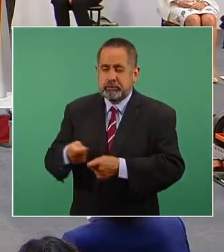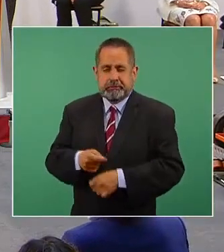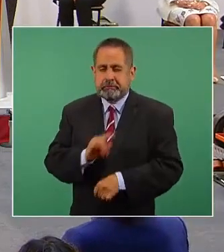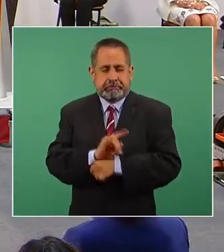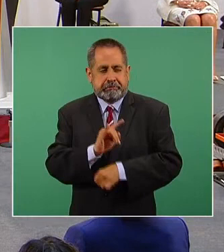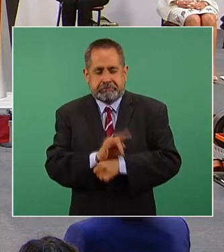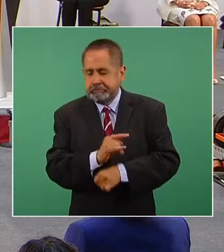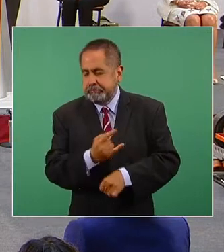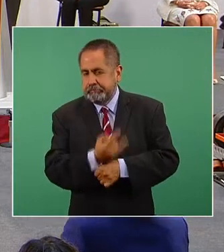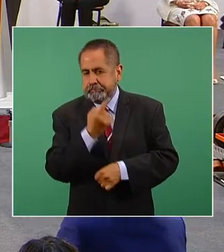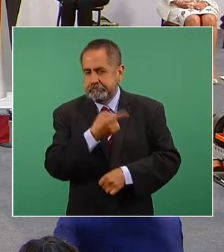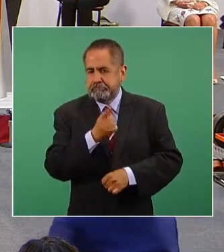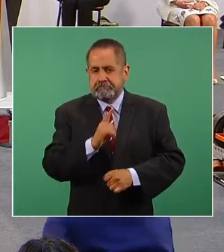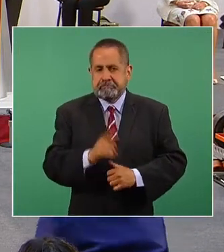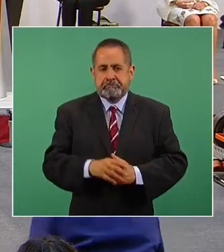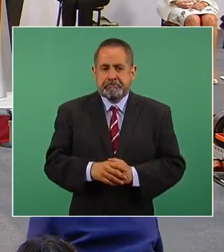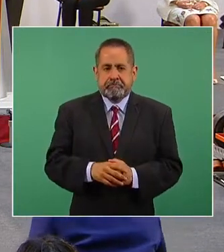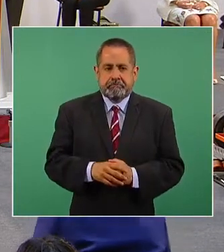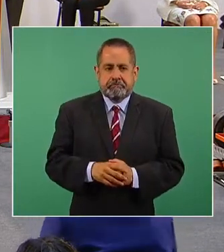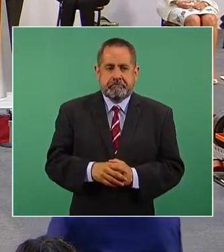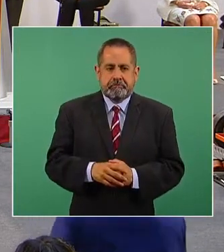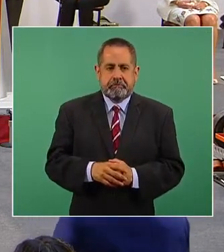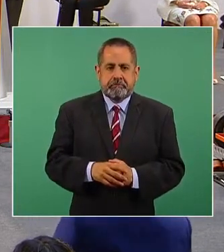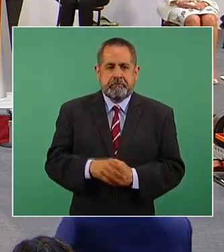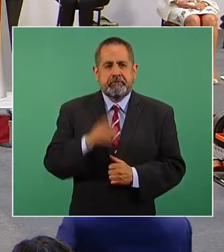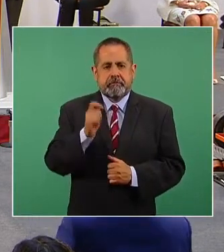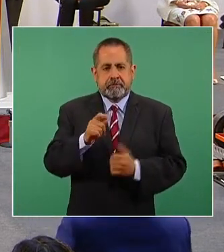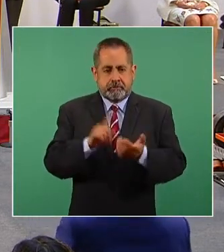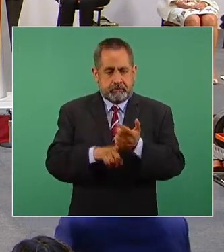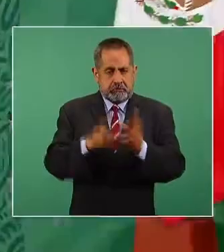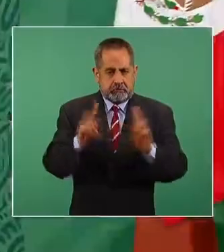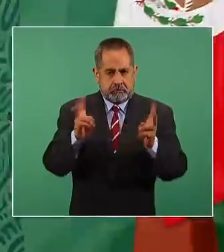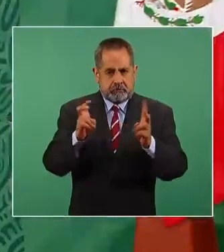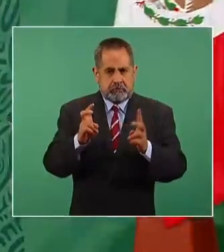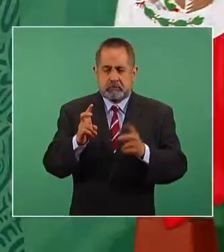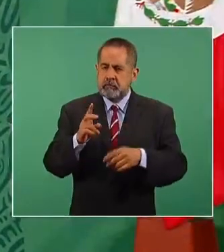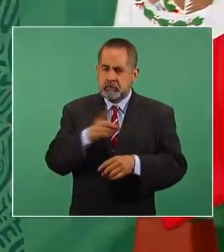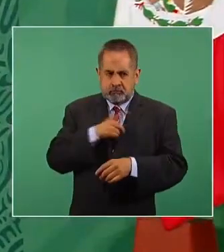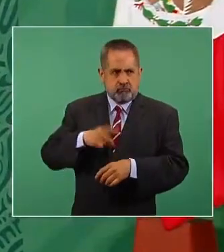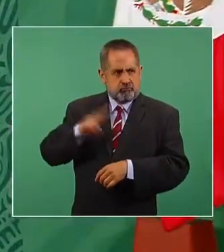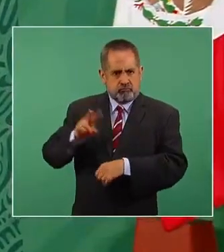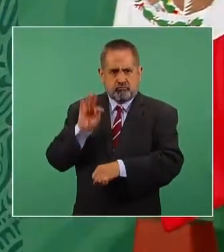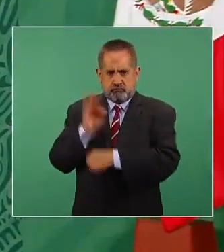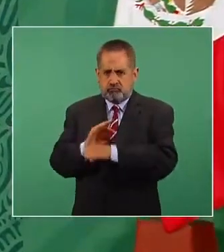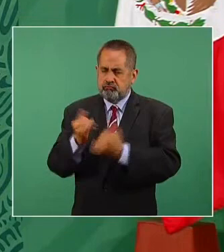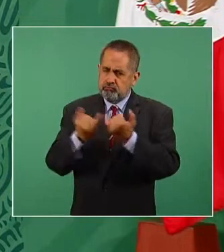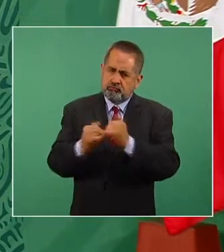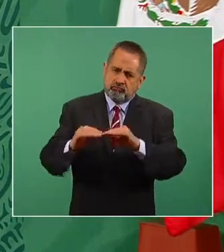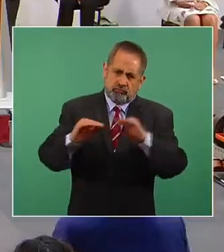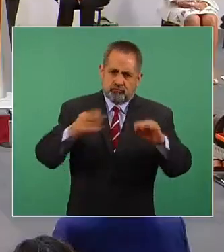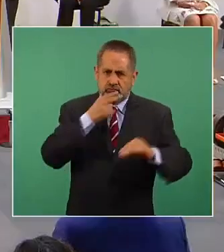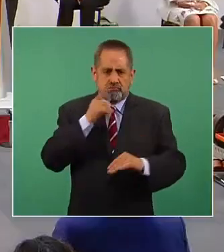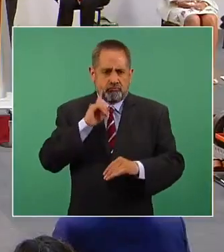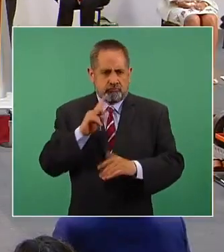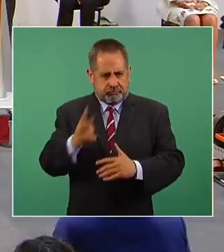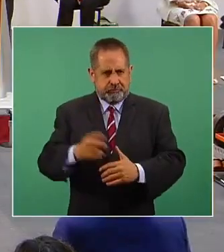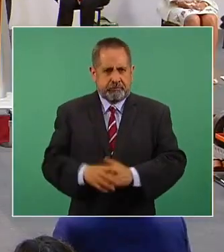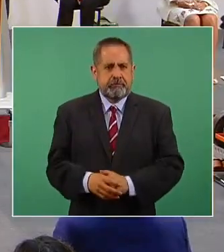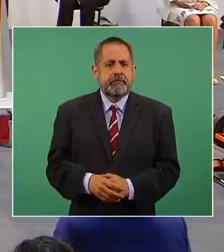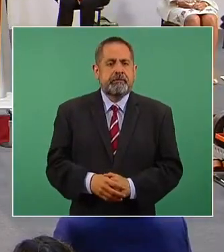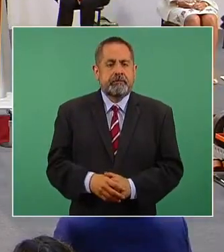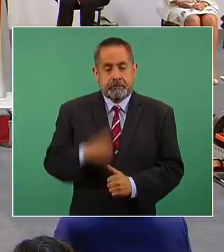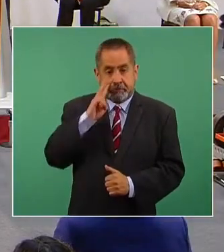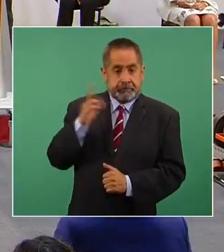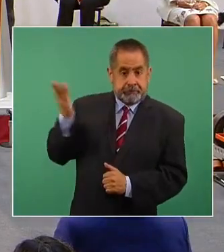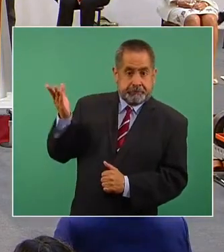causas justas, ¿no? Como es el caso de la defensa de la igualdad de las mujeres. Miren